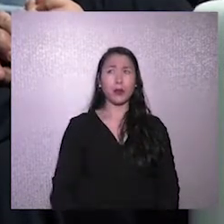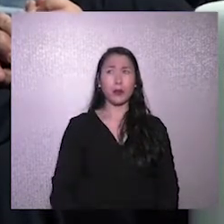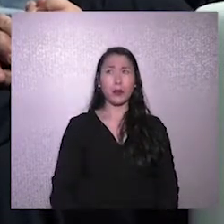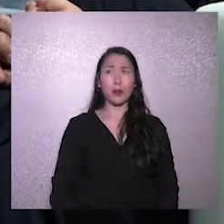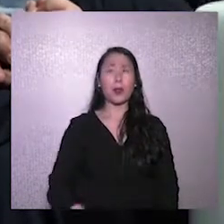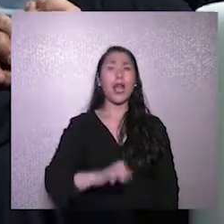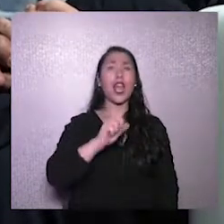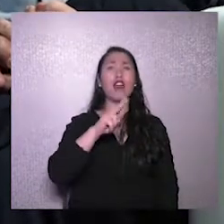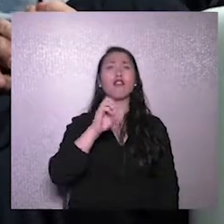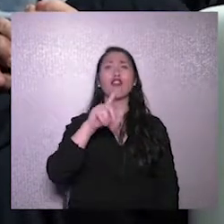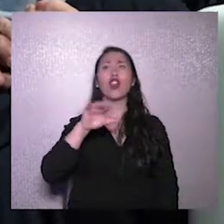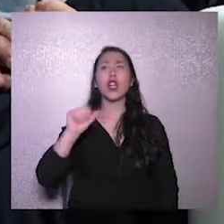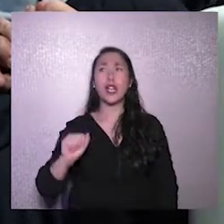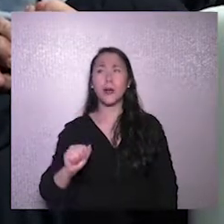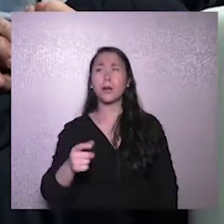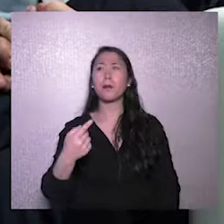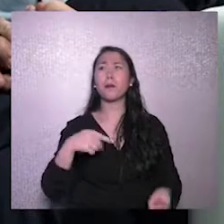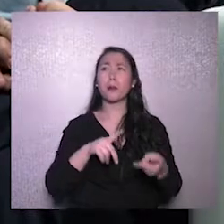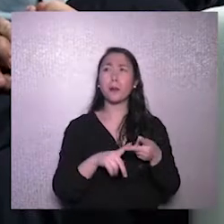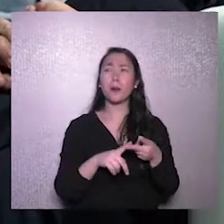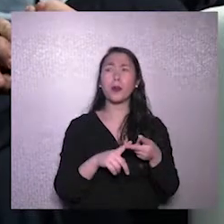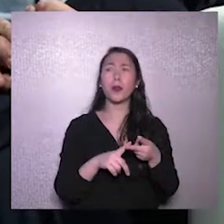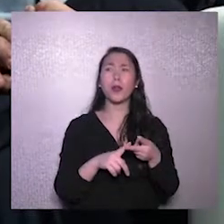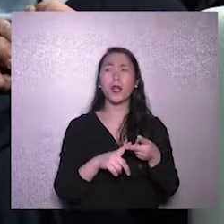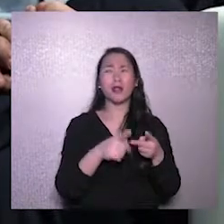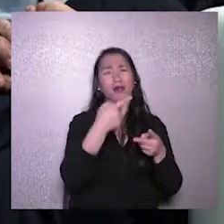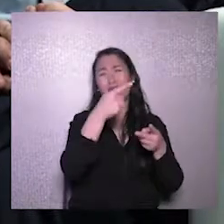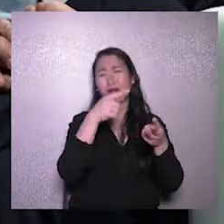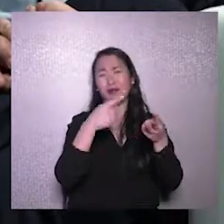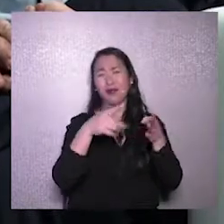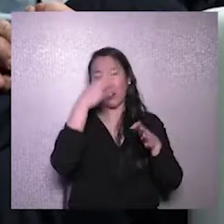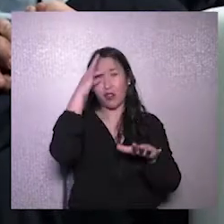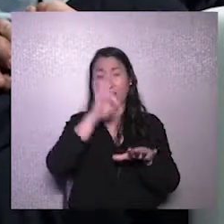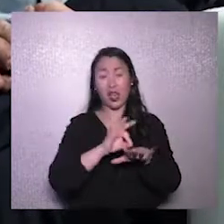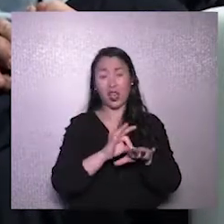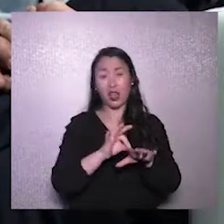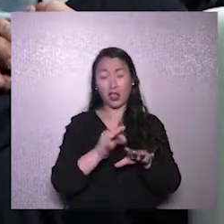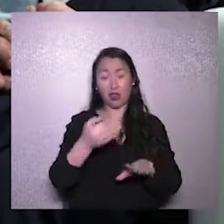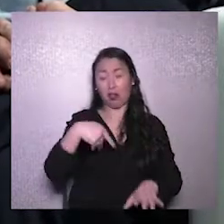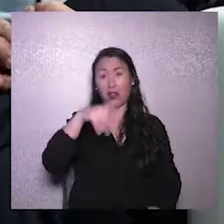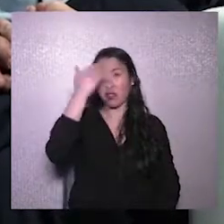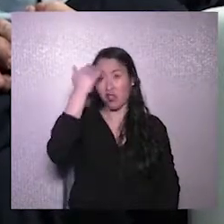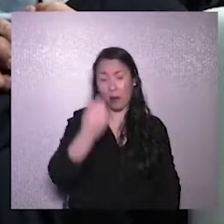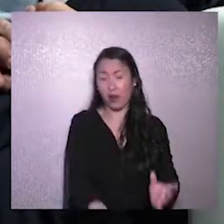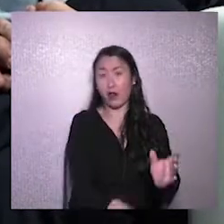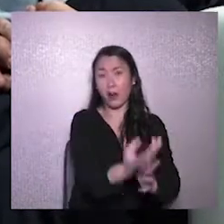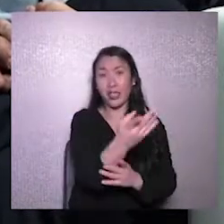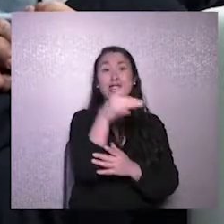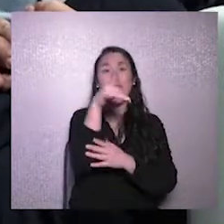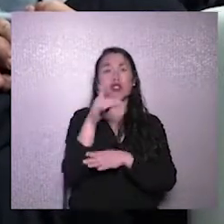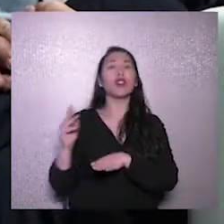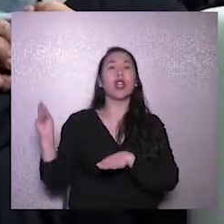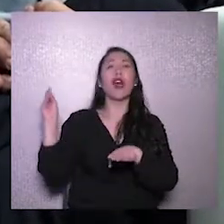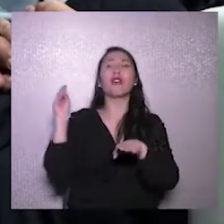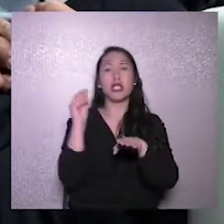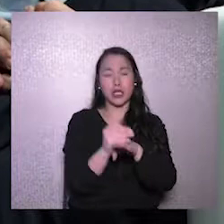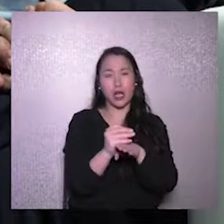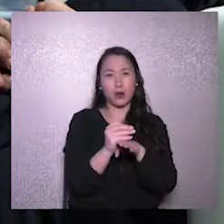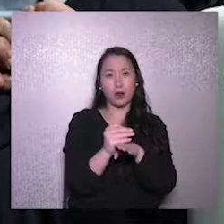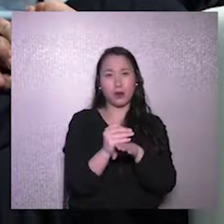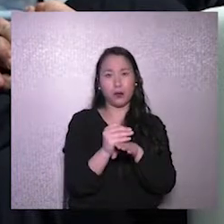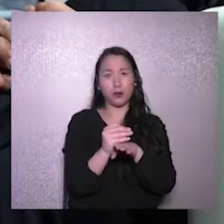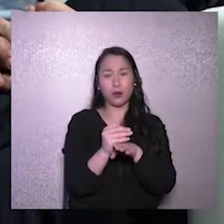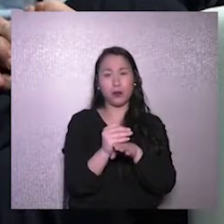ébola, y está el H1N1, y otras cosas que no sabemos que van a aparecer. Eso está anunciado por quienes